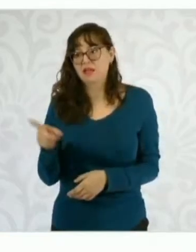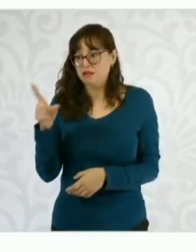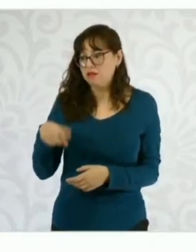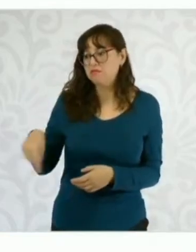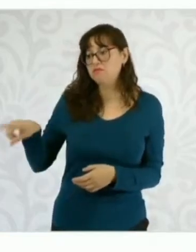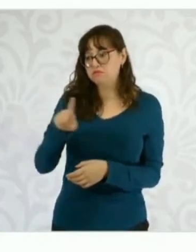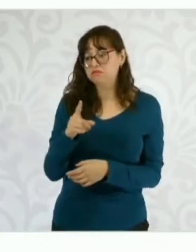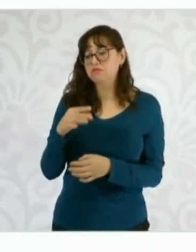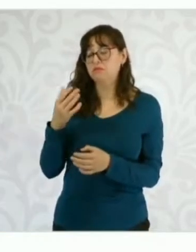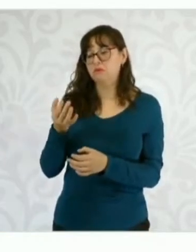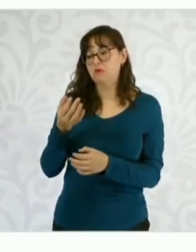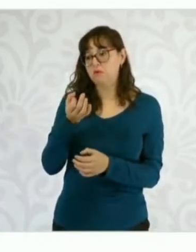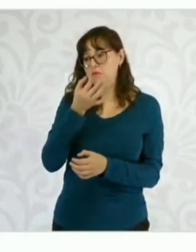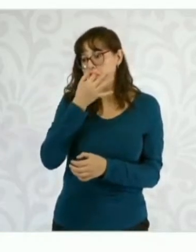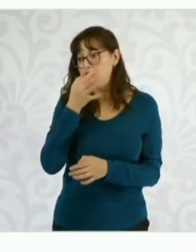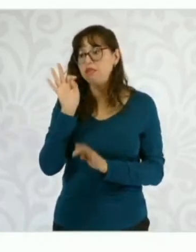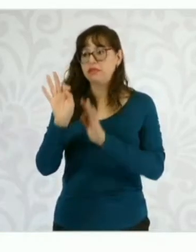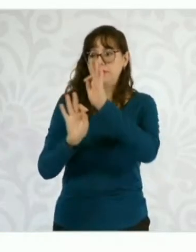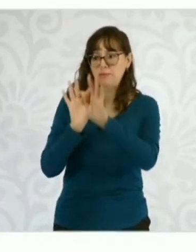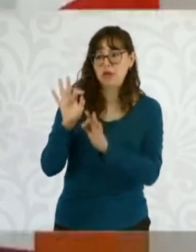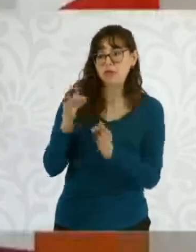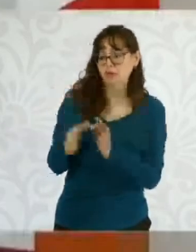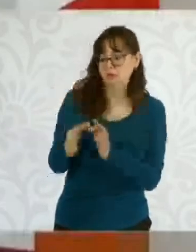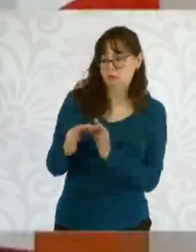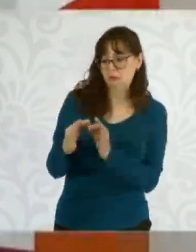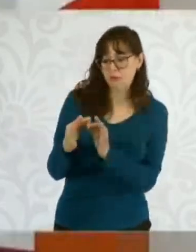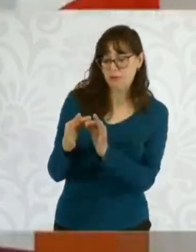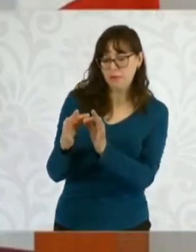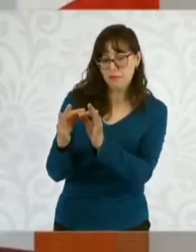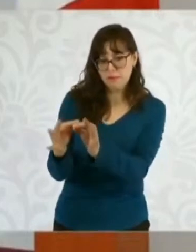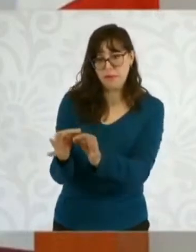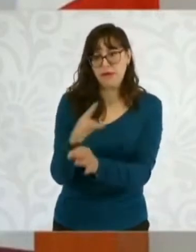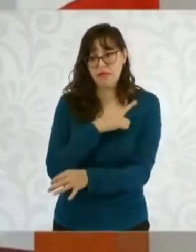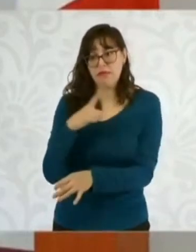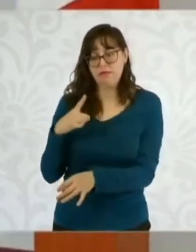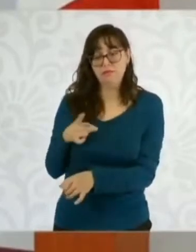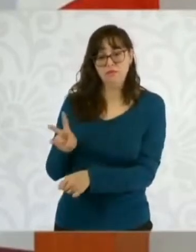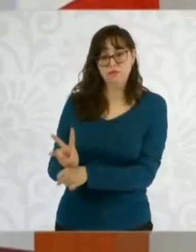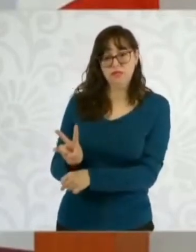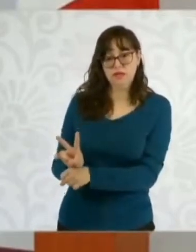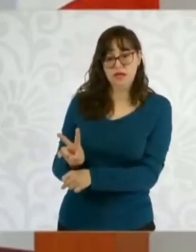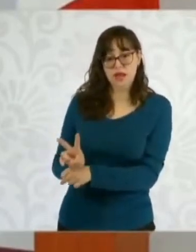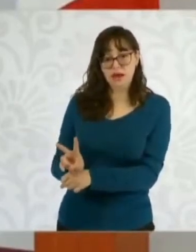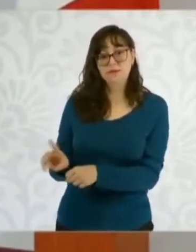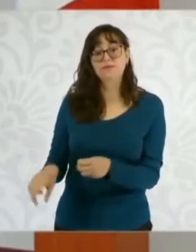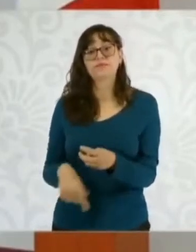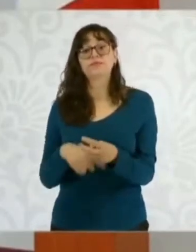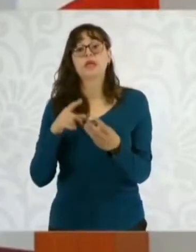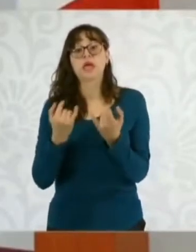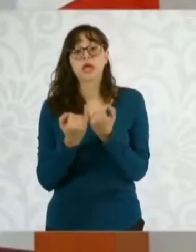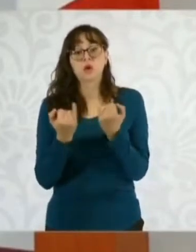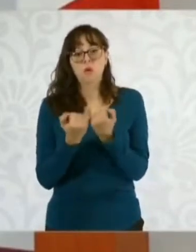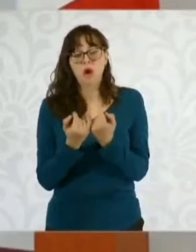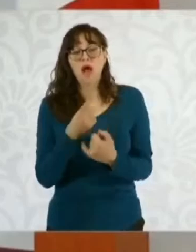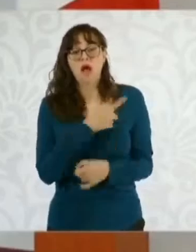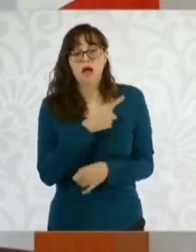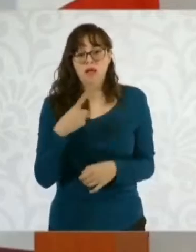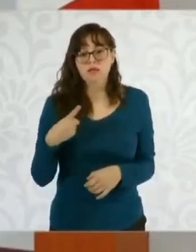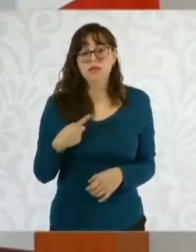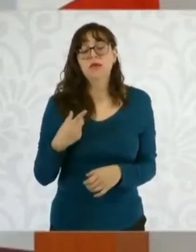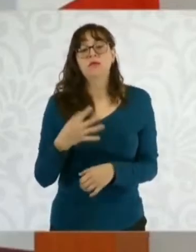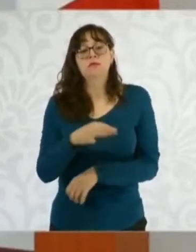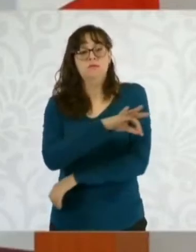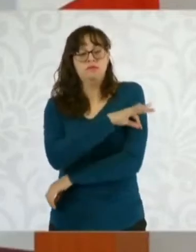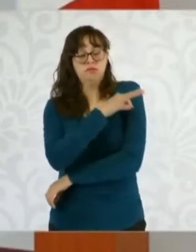encuentran en control rutinario dentro de sus unidades de salud. De igual manera, tenemos como objetivo el fortalecimiento de las coberturas de